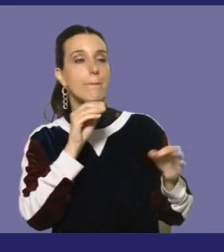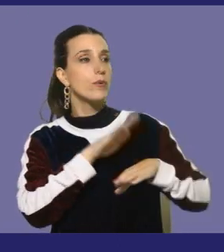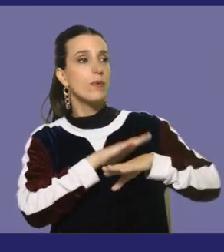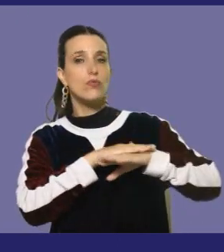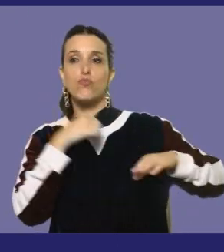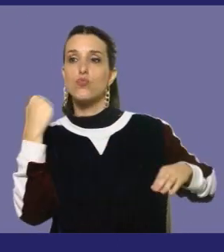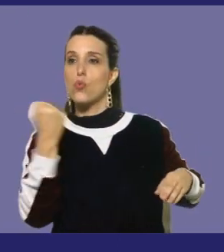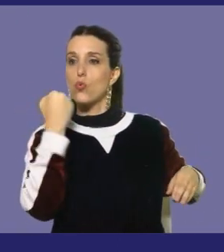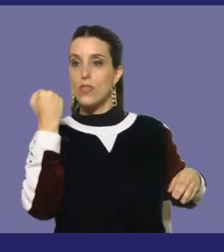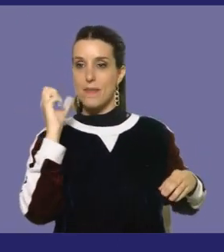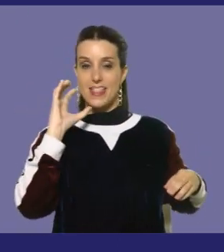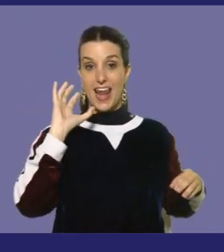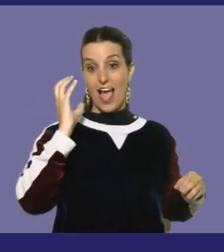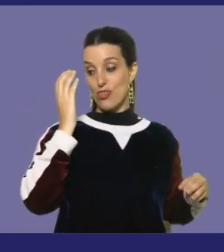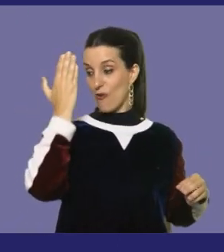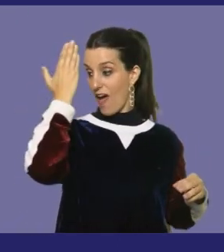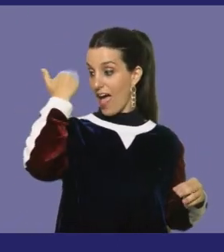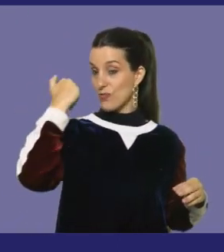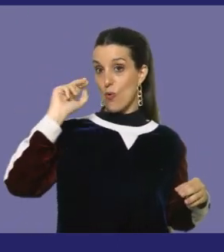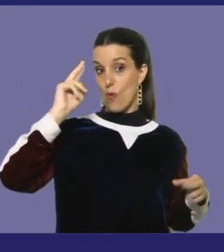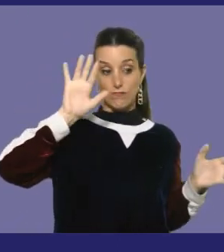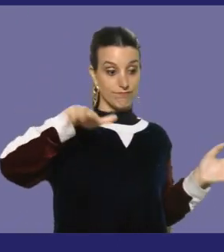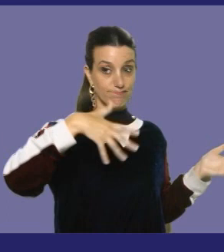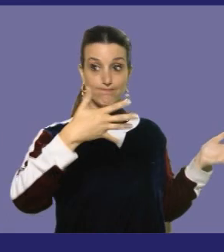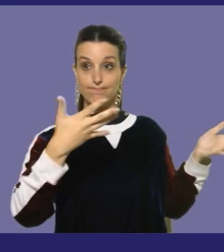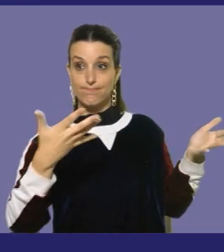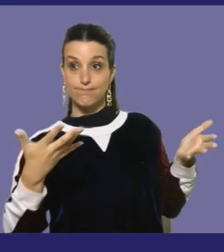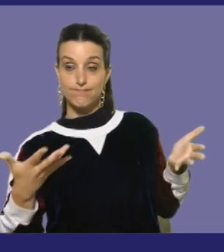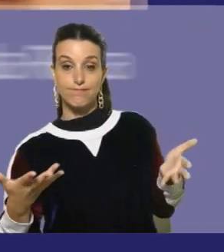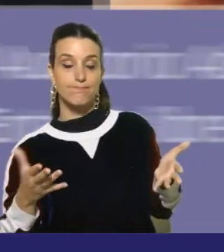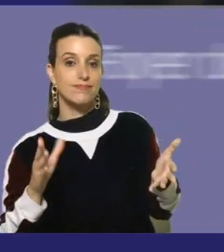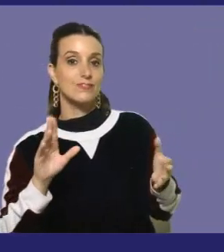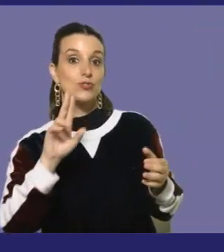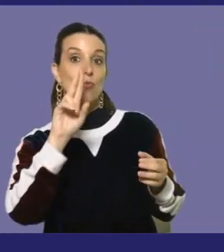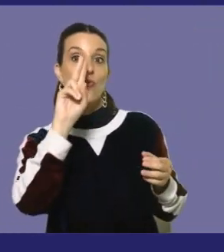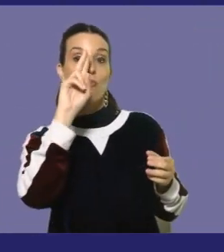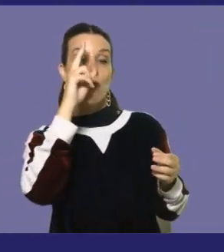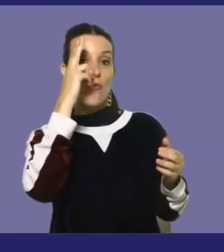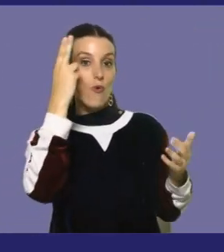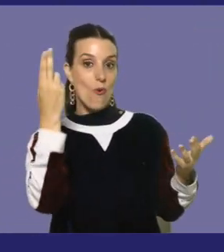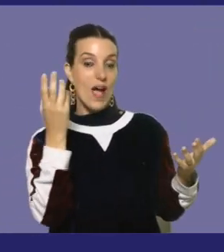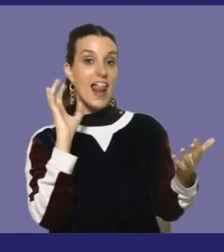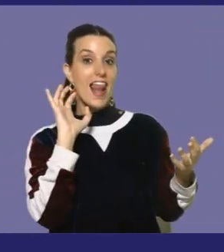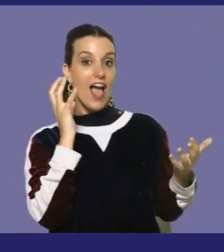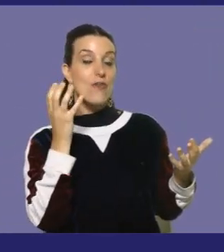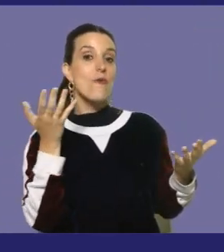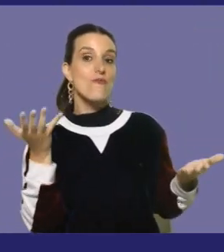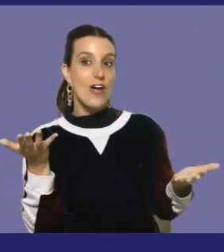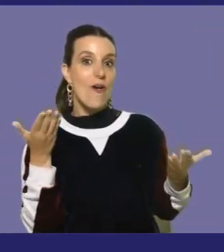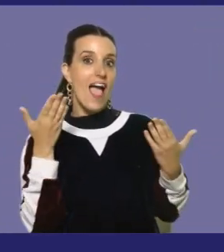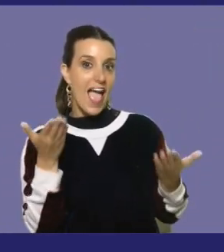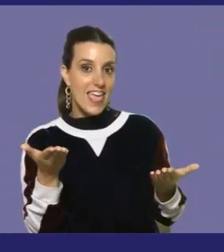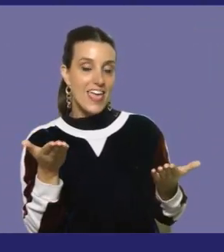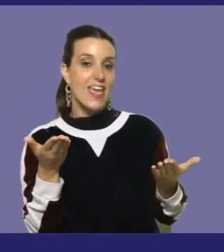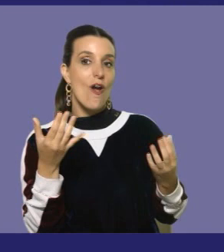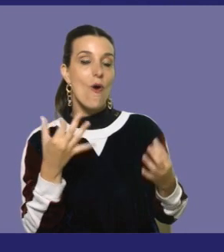históricos de la radio en el Uruguay, momentos históricos del Uruguay que se vivieron por la radio. Y bueno, allí contamos